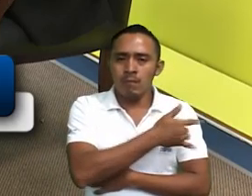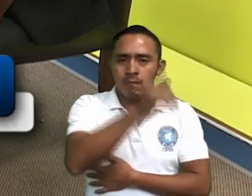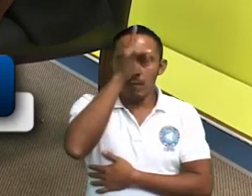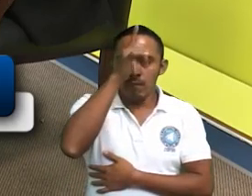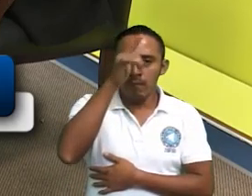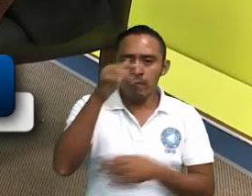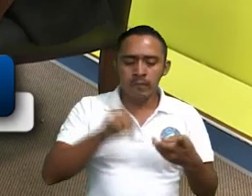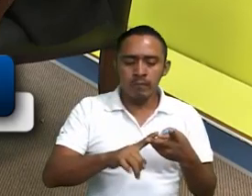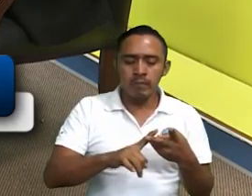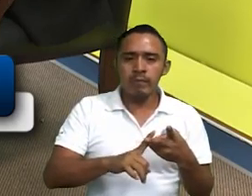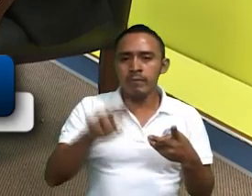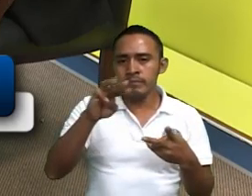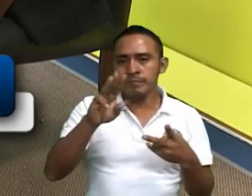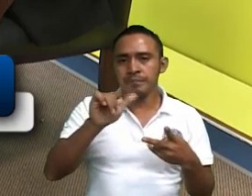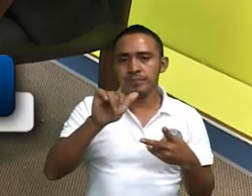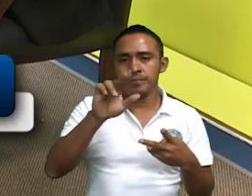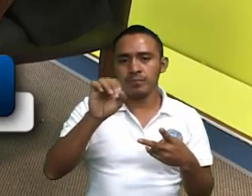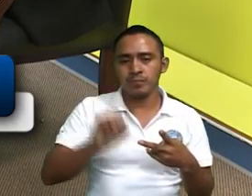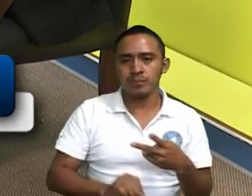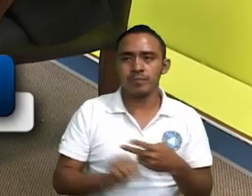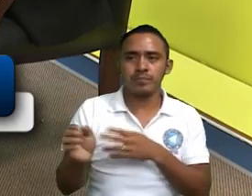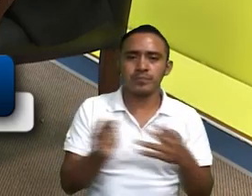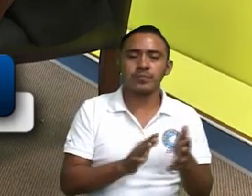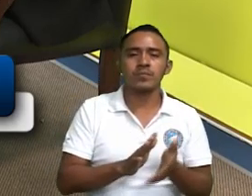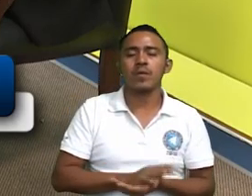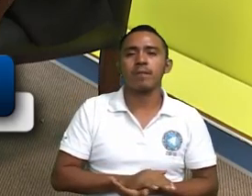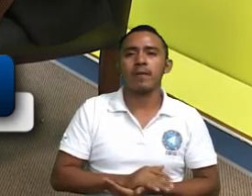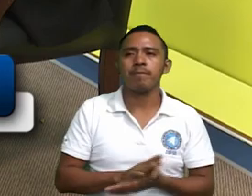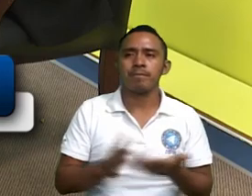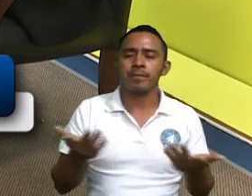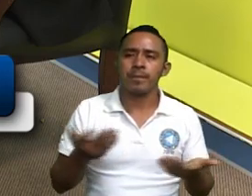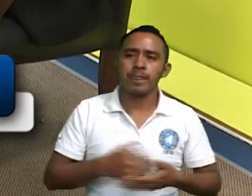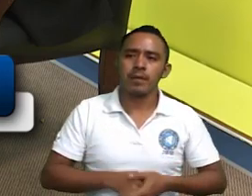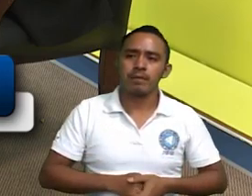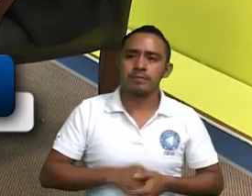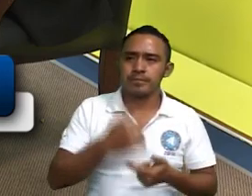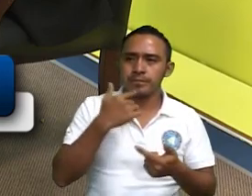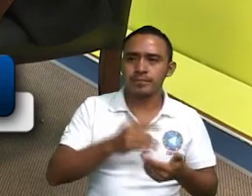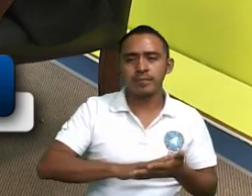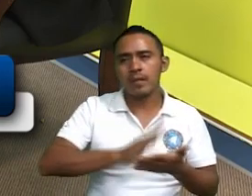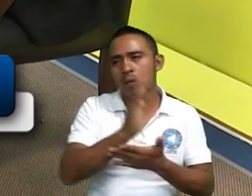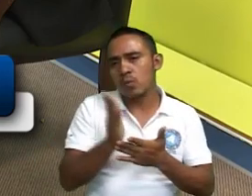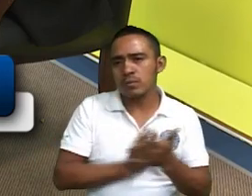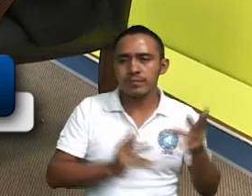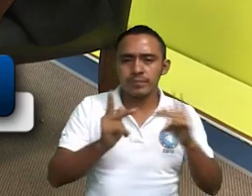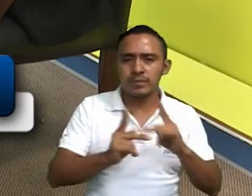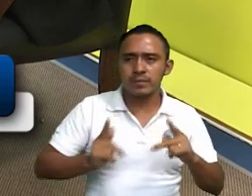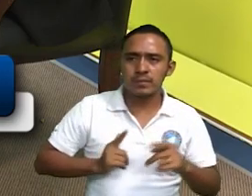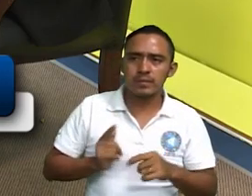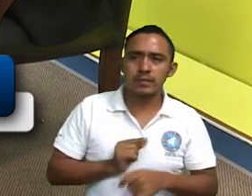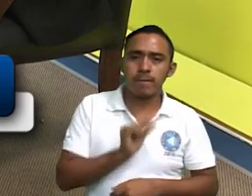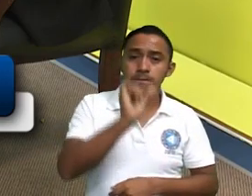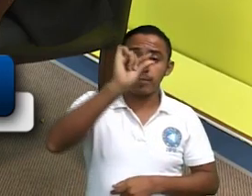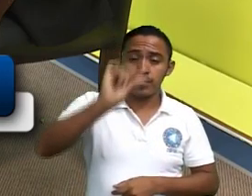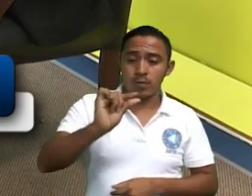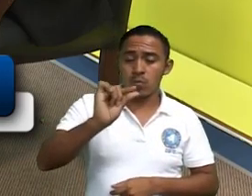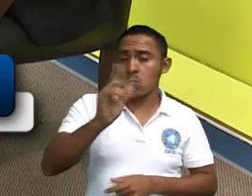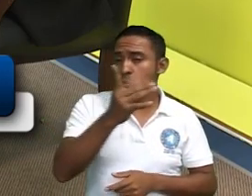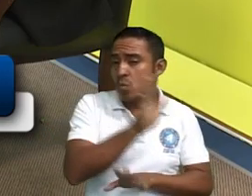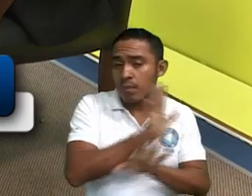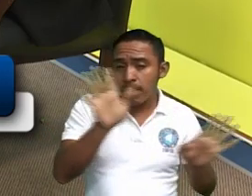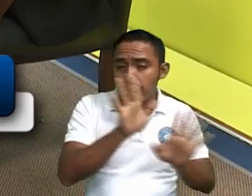la realiza. Sí. Ahora, hablemos del tamaño, doctor. Se dice que algunas personas pueden presentar un único cálculo